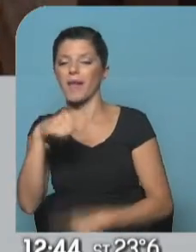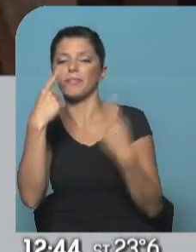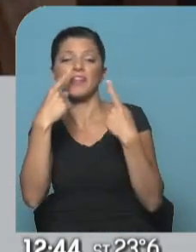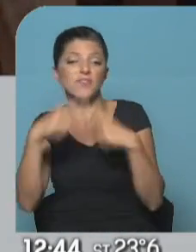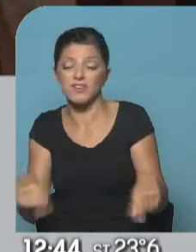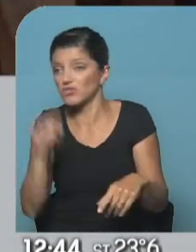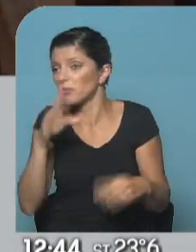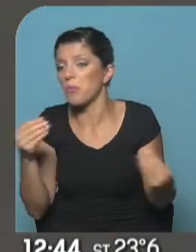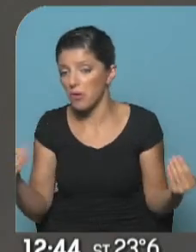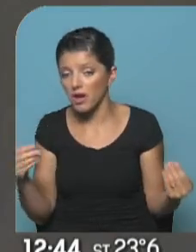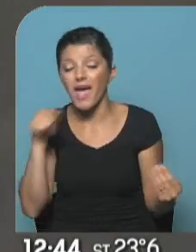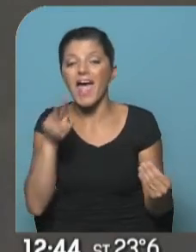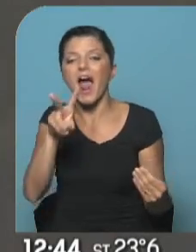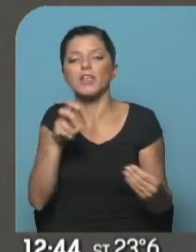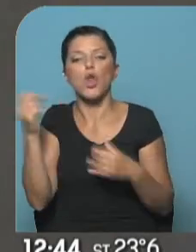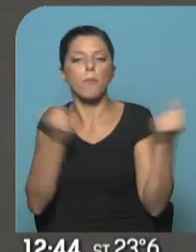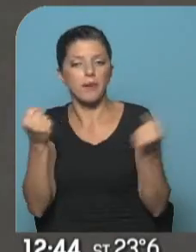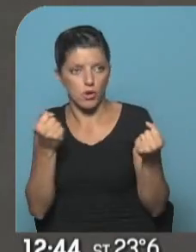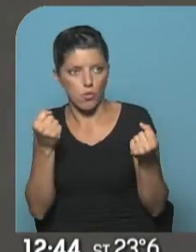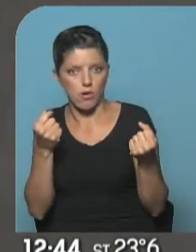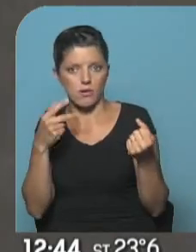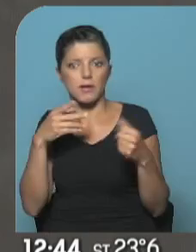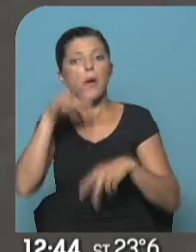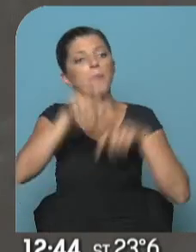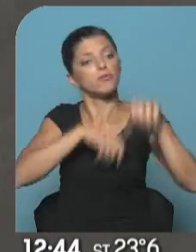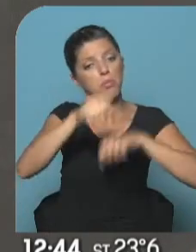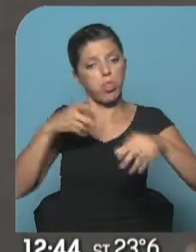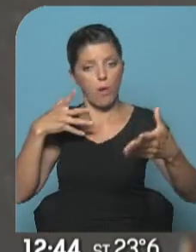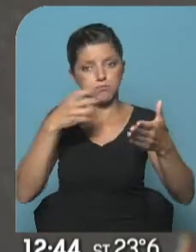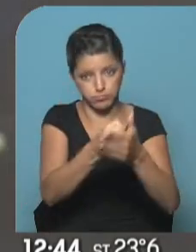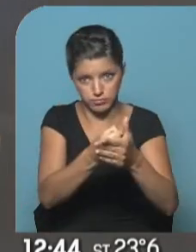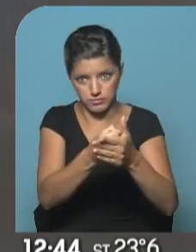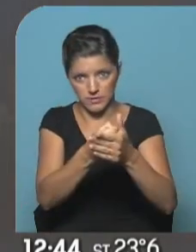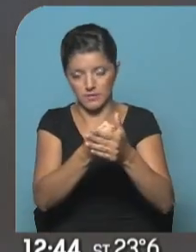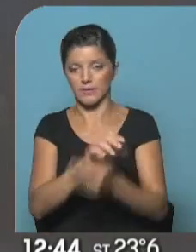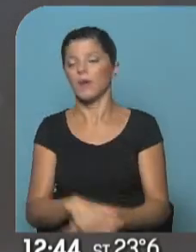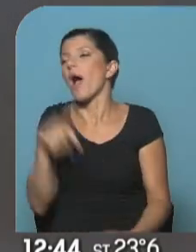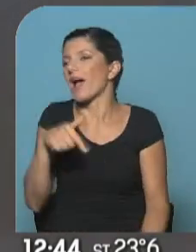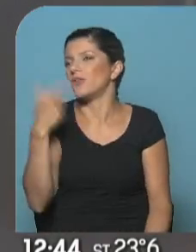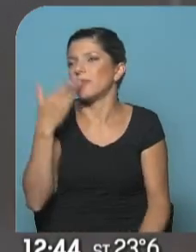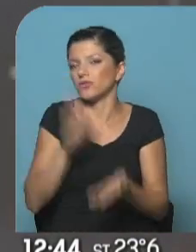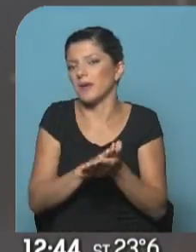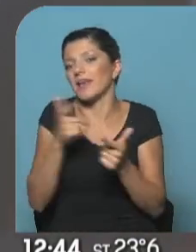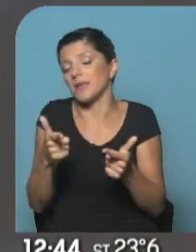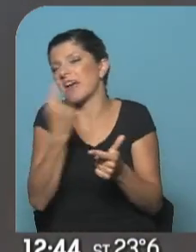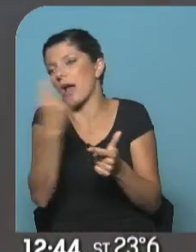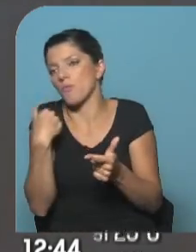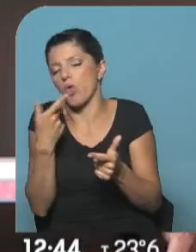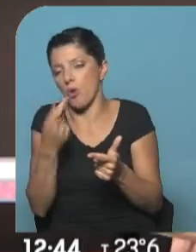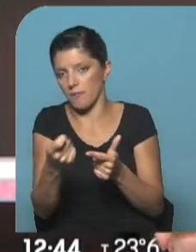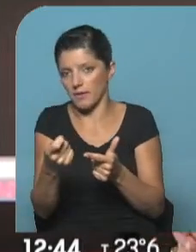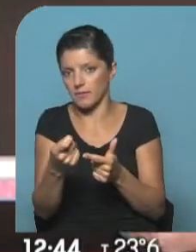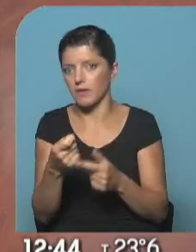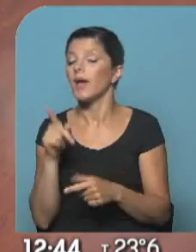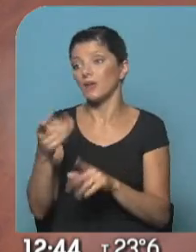contra una Claro, multitud. con este atentado no está en juego una vez más la discusión con la cuestión de las armas más convencionales, ¿no? Que normalmente lo vemos en Las